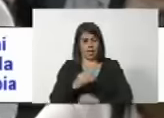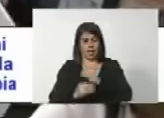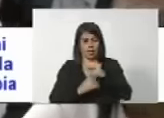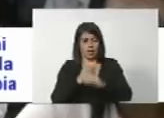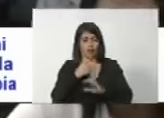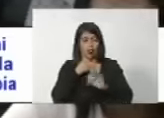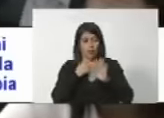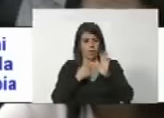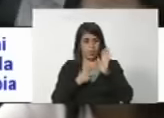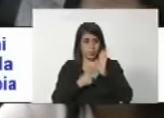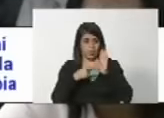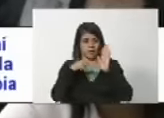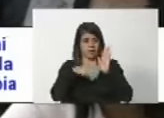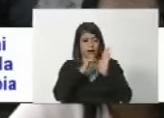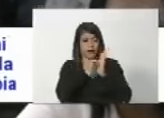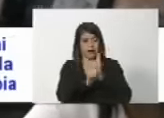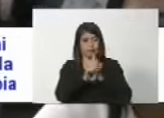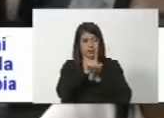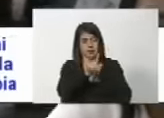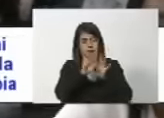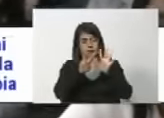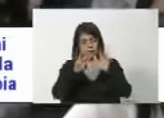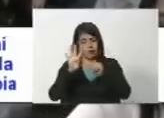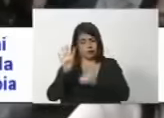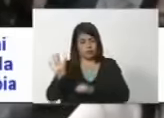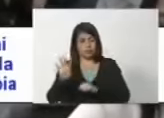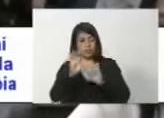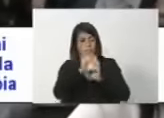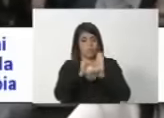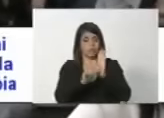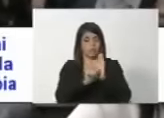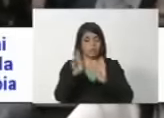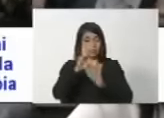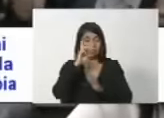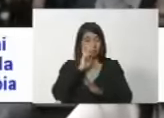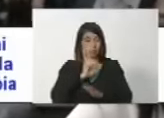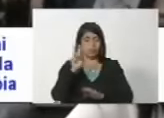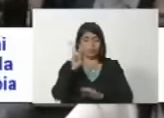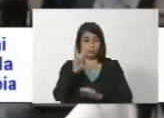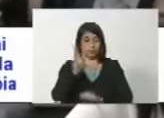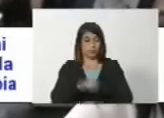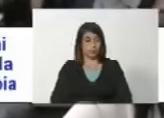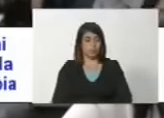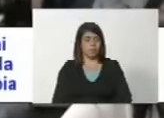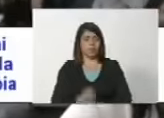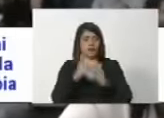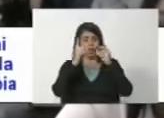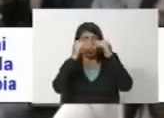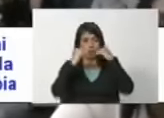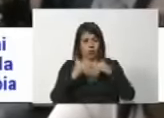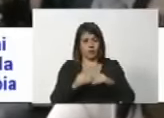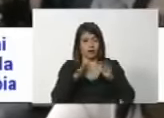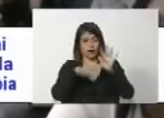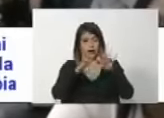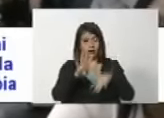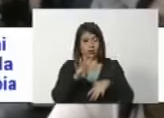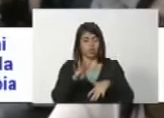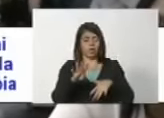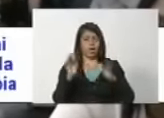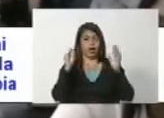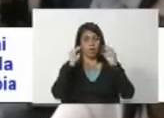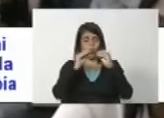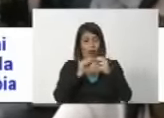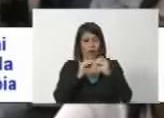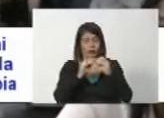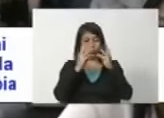lo correspondiente al artículo 184 de la Constitución de la República Bolivariana de Venezuela, el numeral 14, en